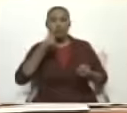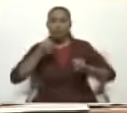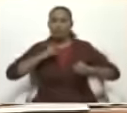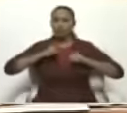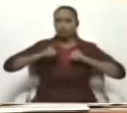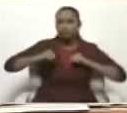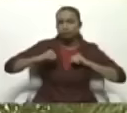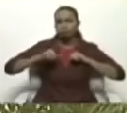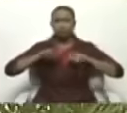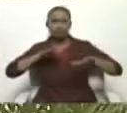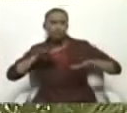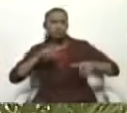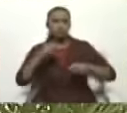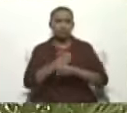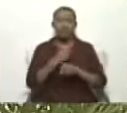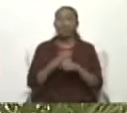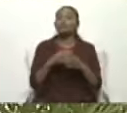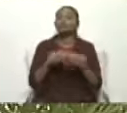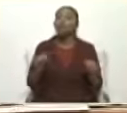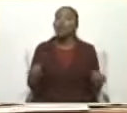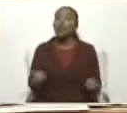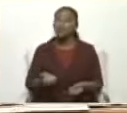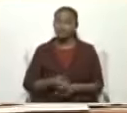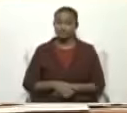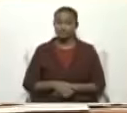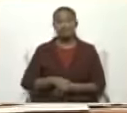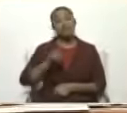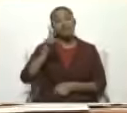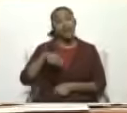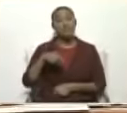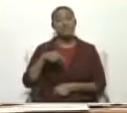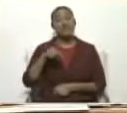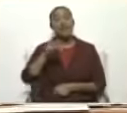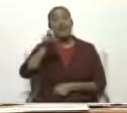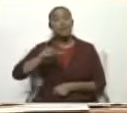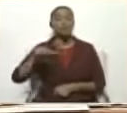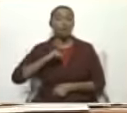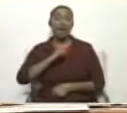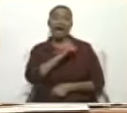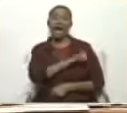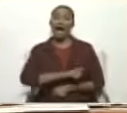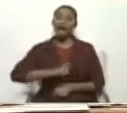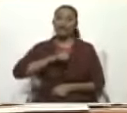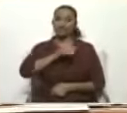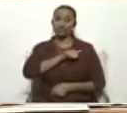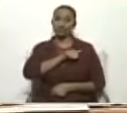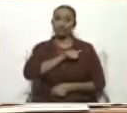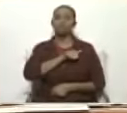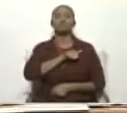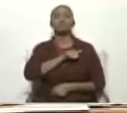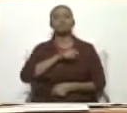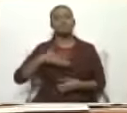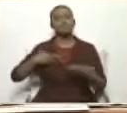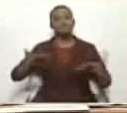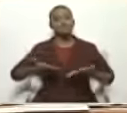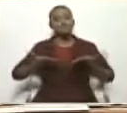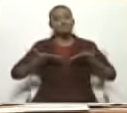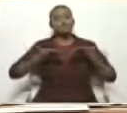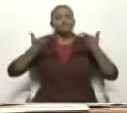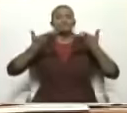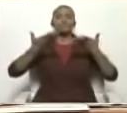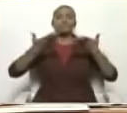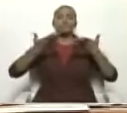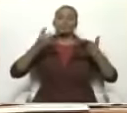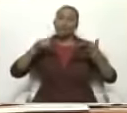compañera Nelcy, es porque hay una gran motivación, hay una gran emoción, hay una pasión.